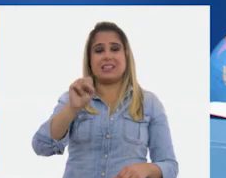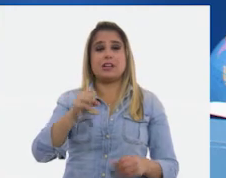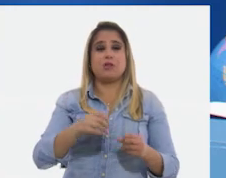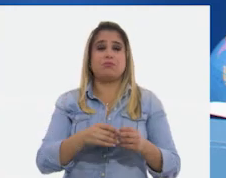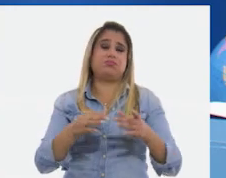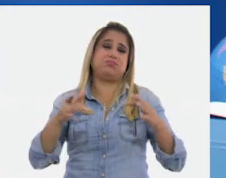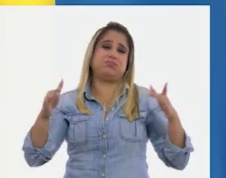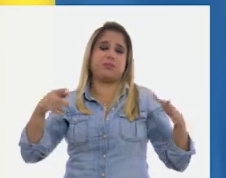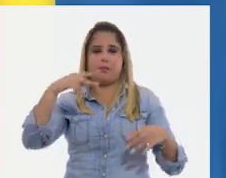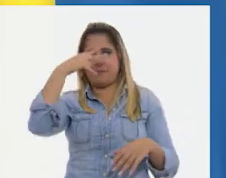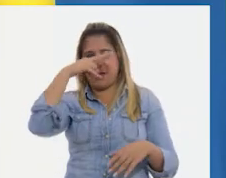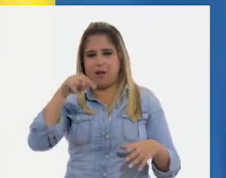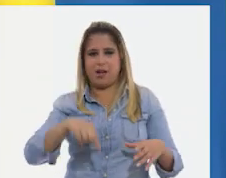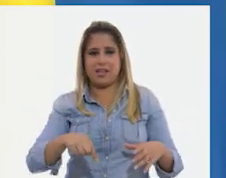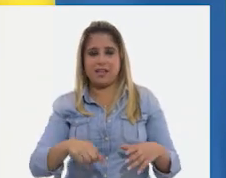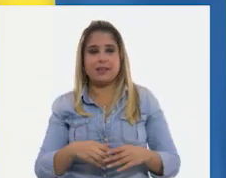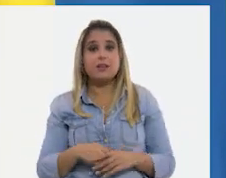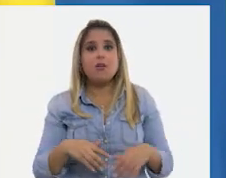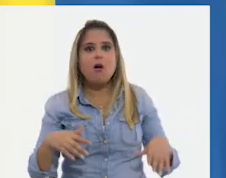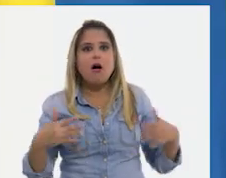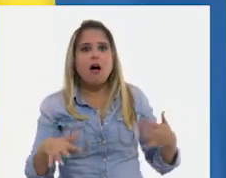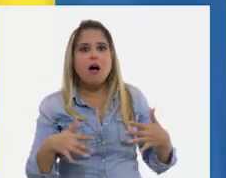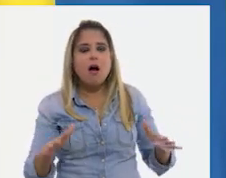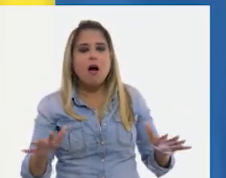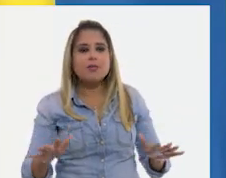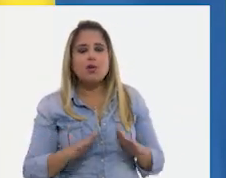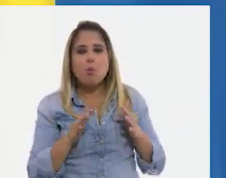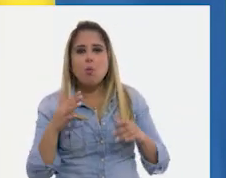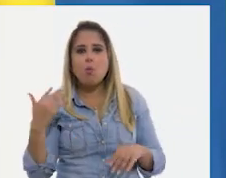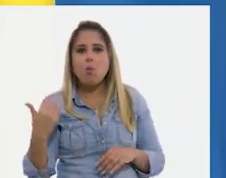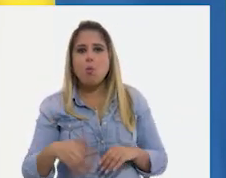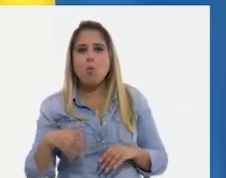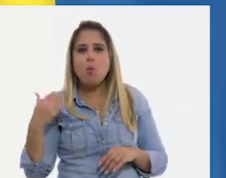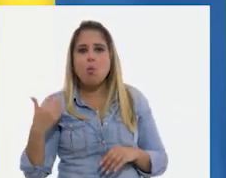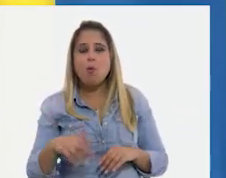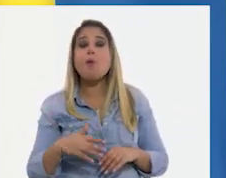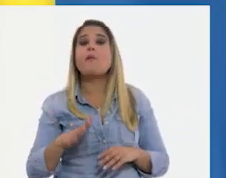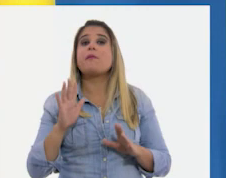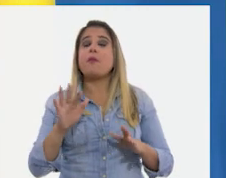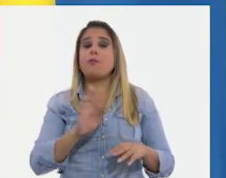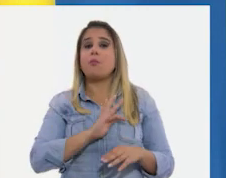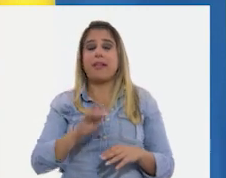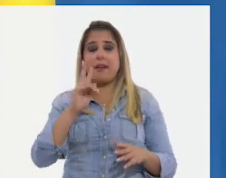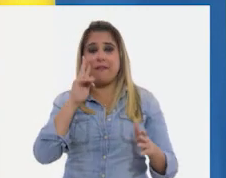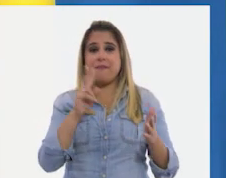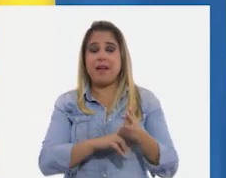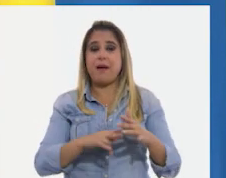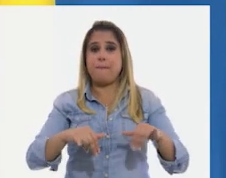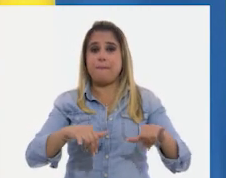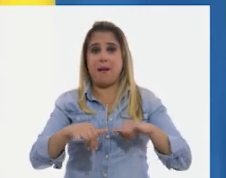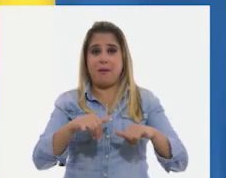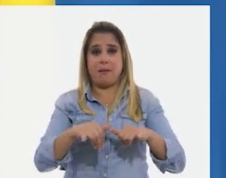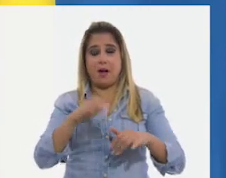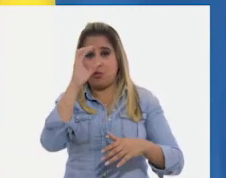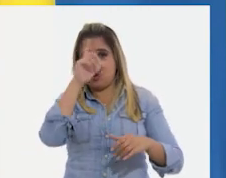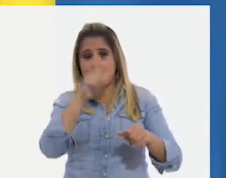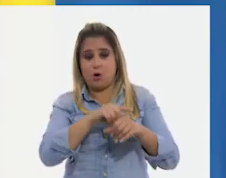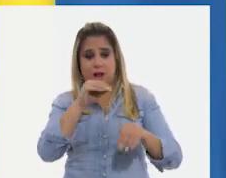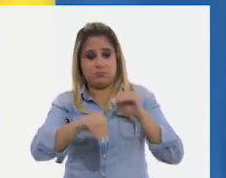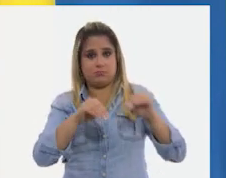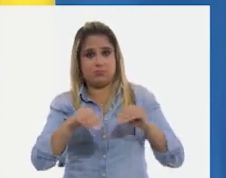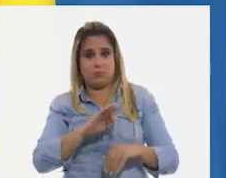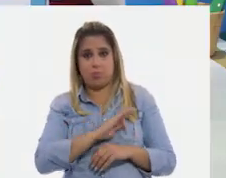territorio nacional. Sorprendente, maestra. Entonces, bueno, podemos poner en el mapa estos grupos culturales,